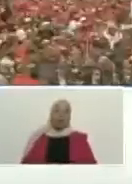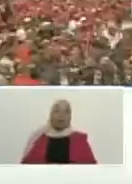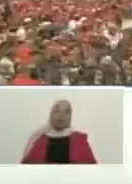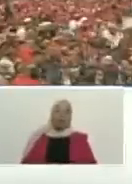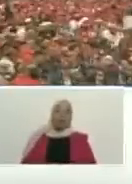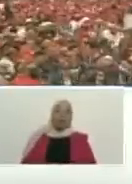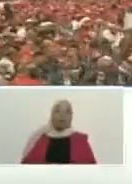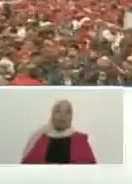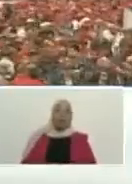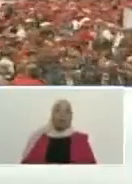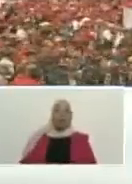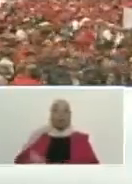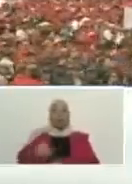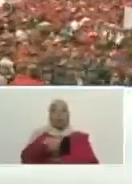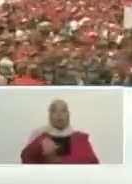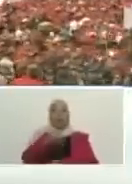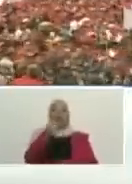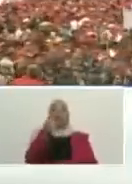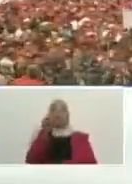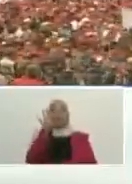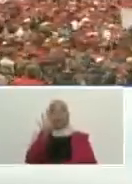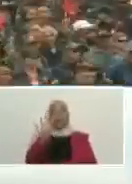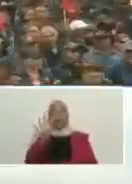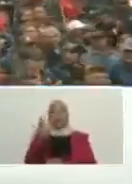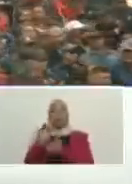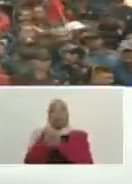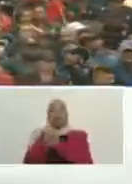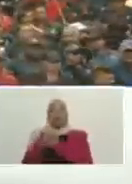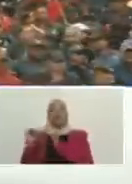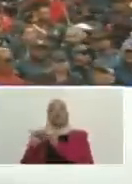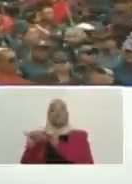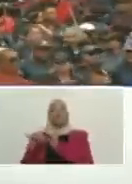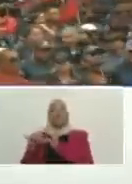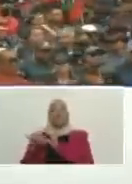a la gente de la calle 14 que está aquí, mis vecinos.